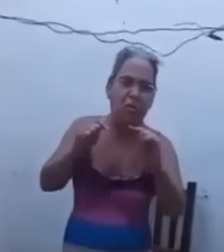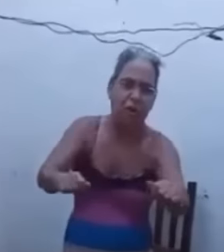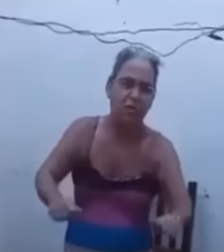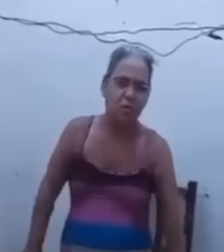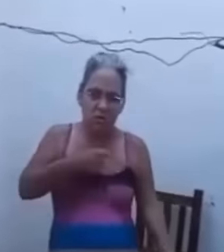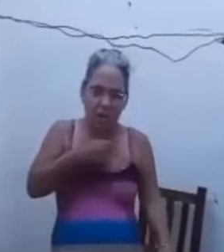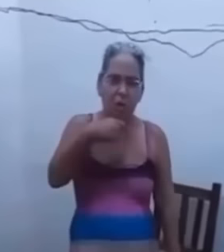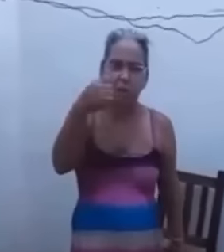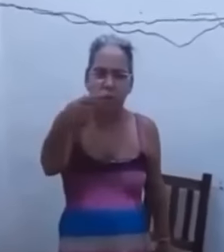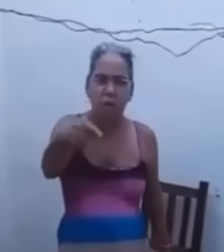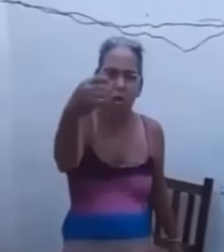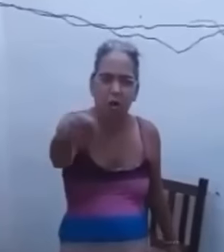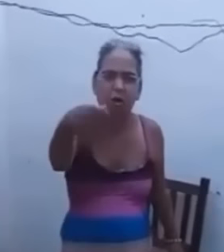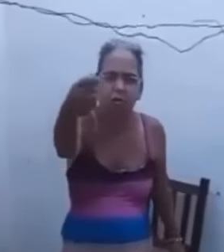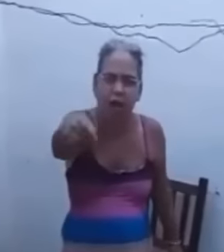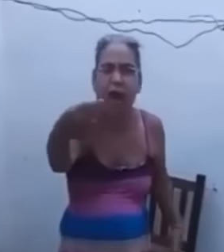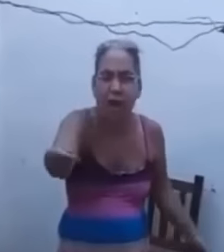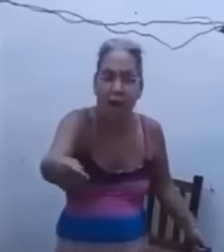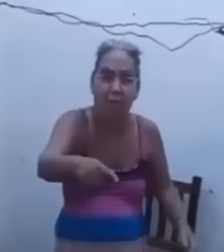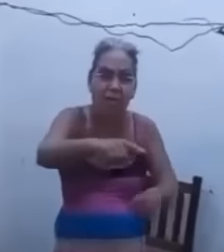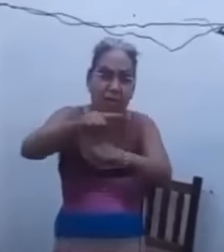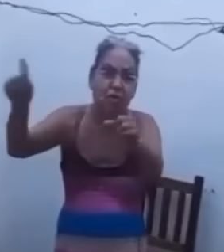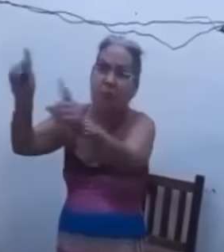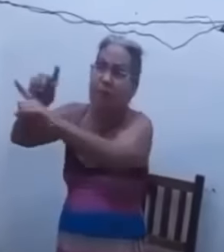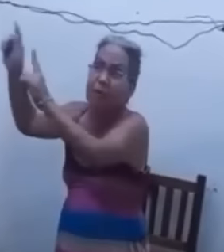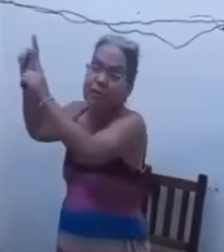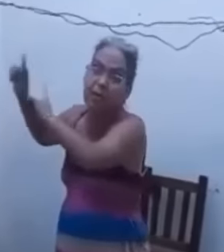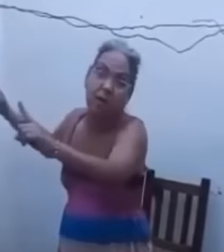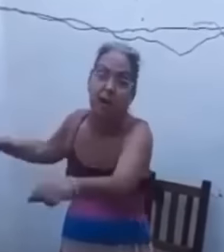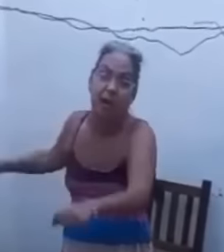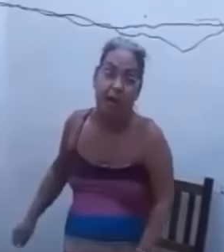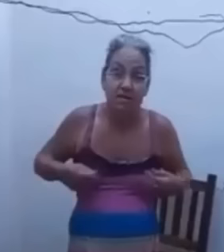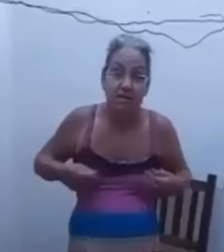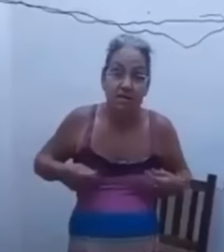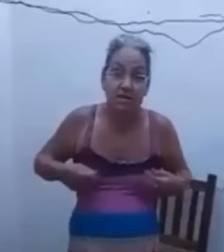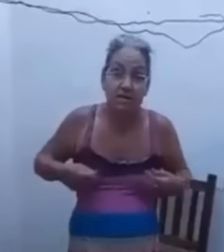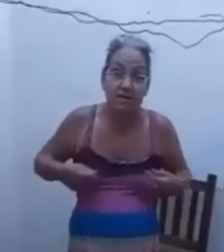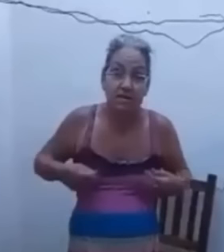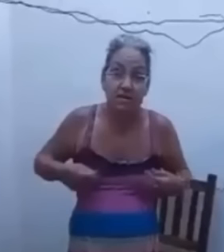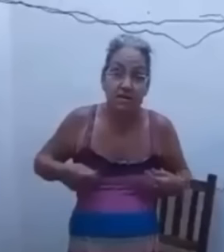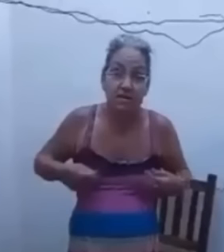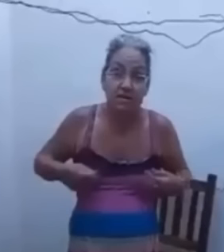está sufriendo. Eso es lo que quiero que yo quiero que usted haga. Como está haciendo en todas las provincias por ir para allá.